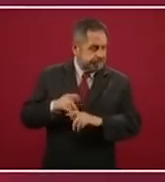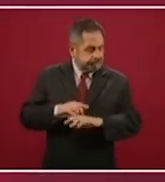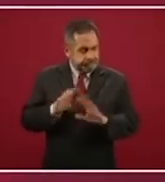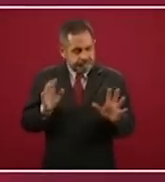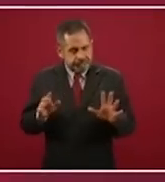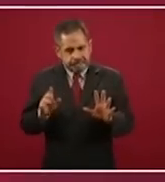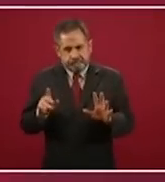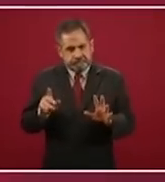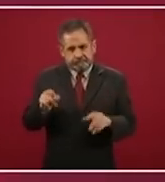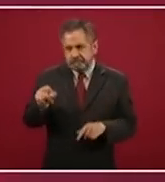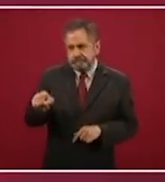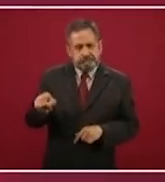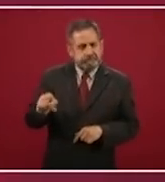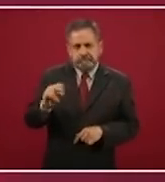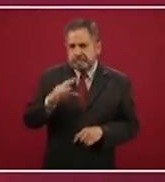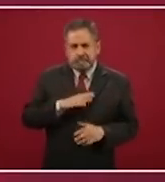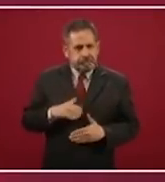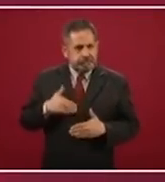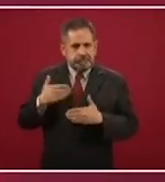con desconfianza.